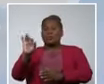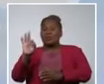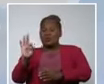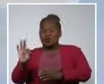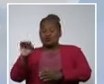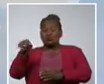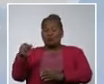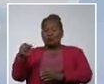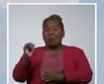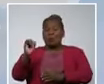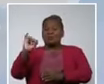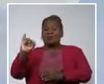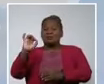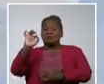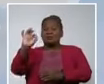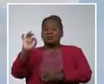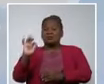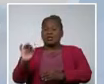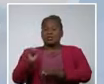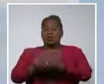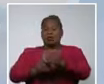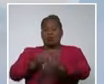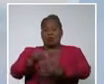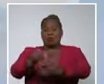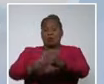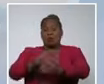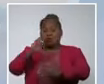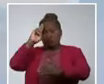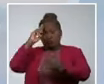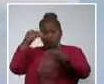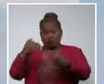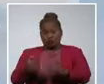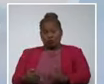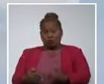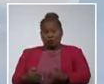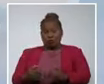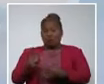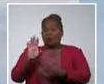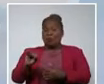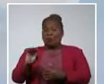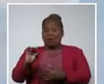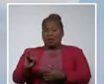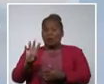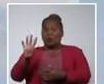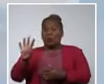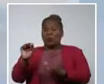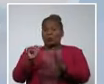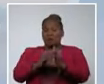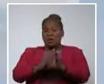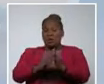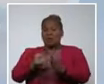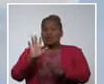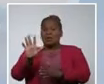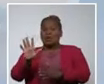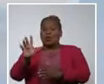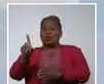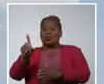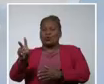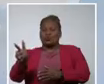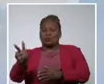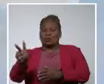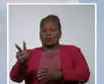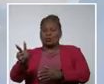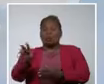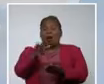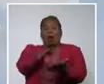98,6% con una evolución clínica estable. Estamos hablando de 4.512. Se acumulan un total